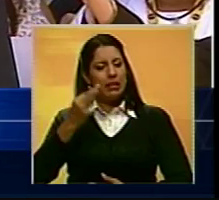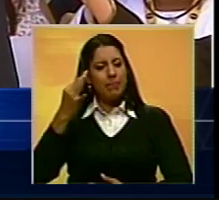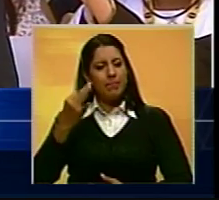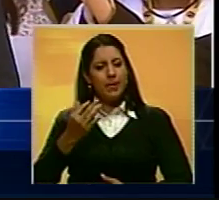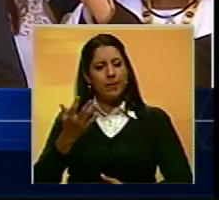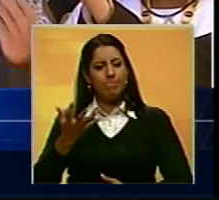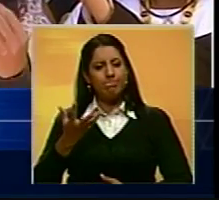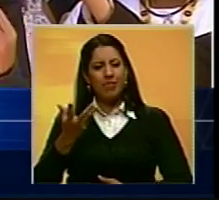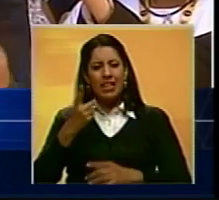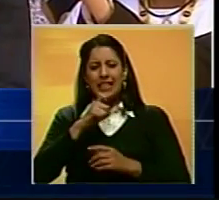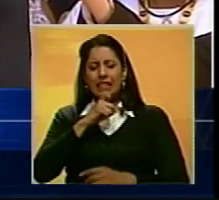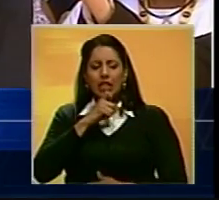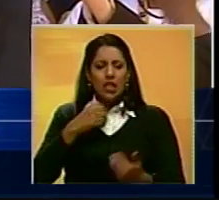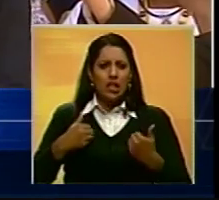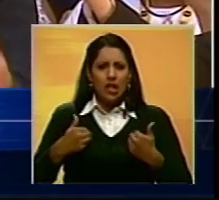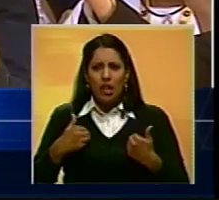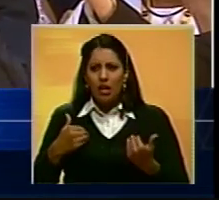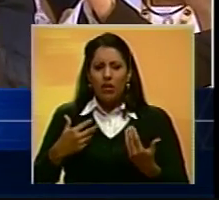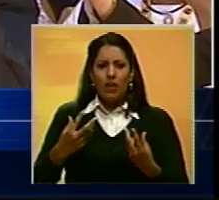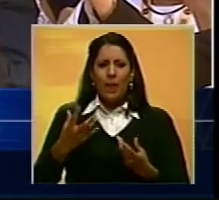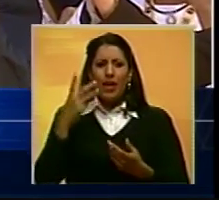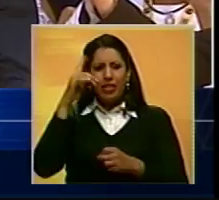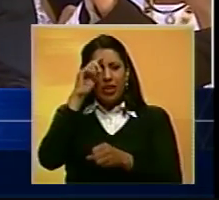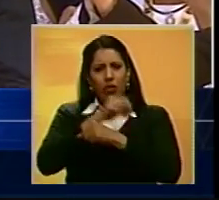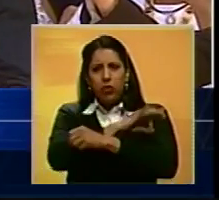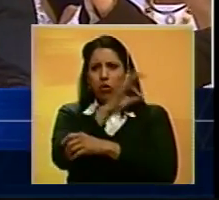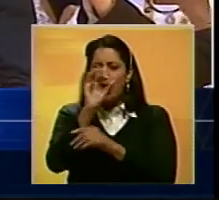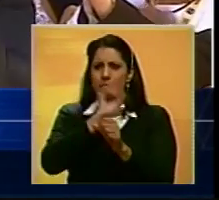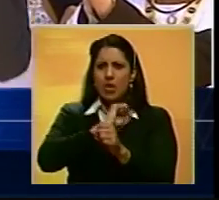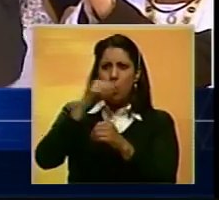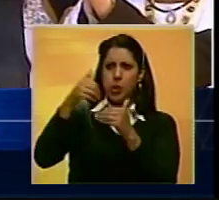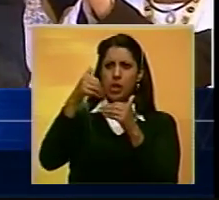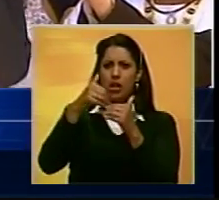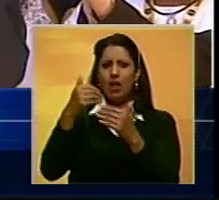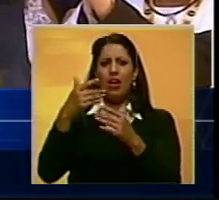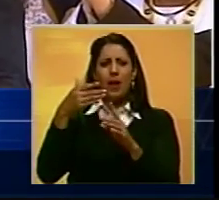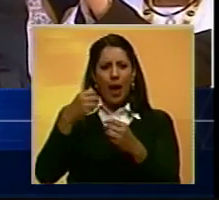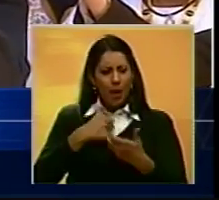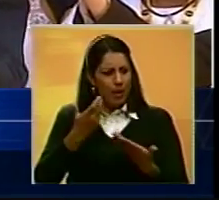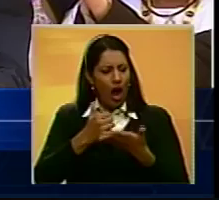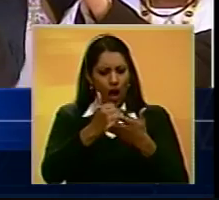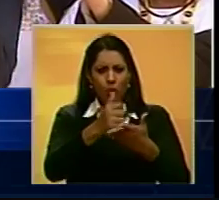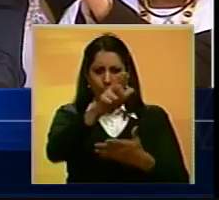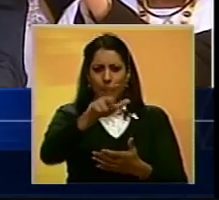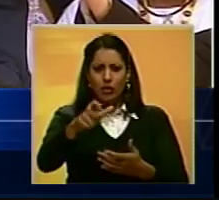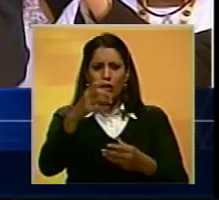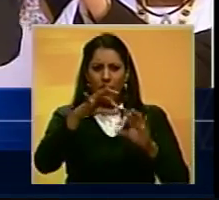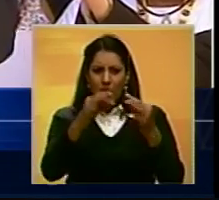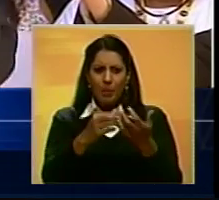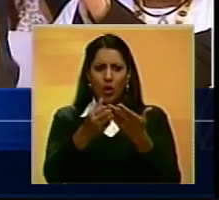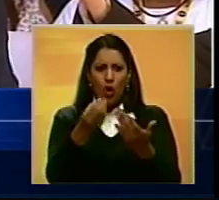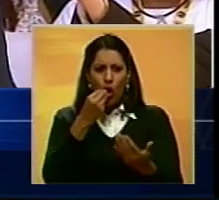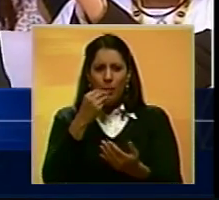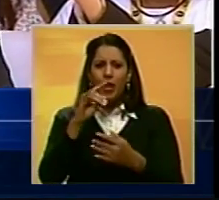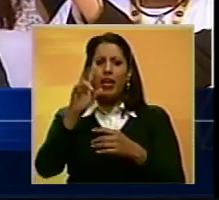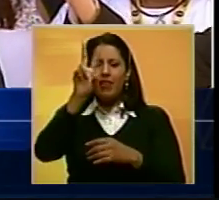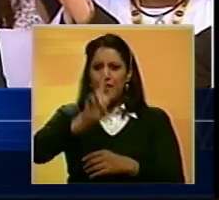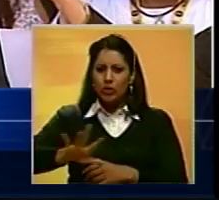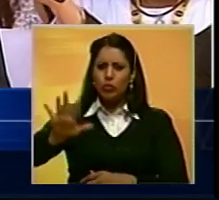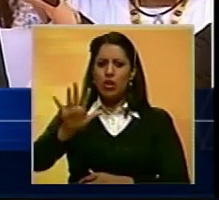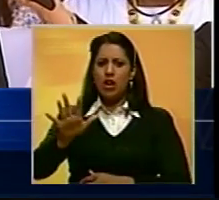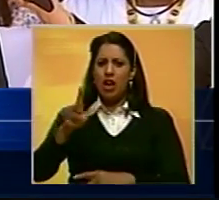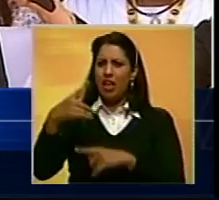manera difícil lo que debe ser una jornada laboral en pro y el beneficio de ellos, su familia y Venezuela toda.